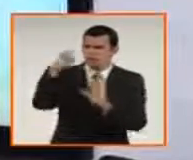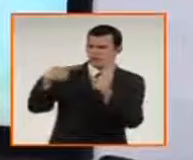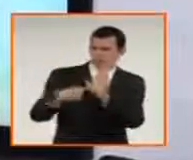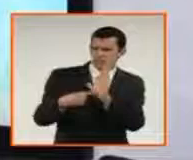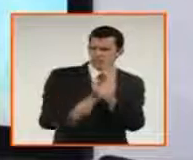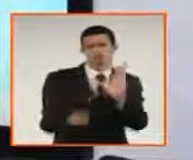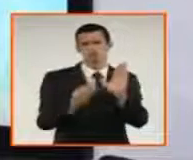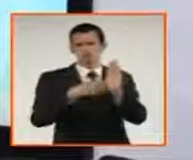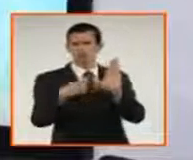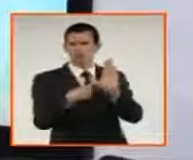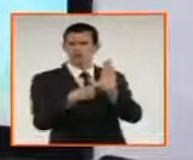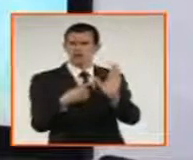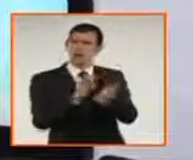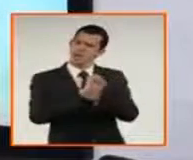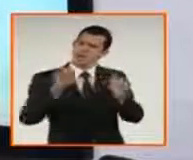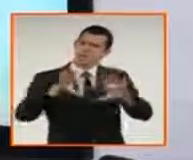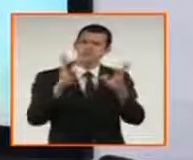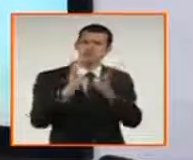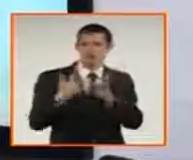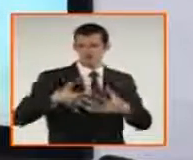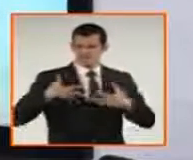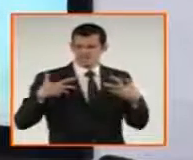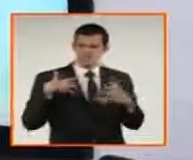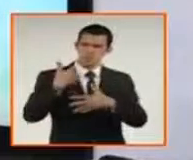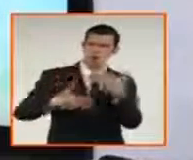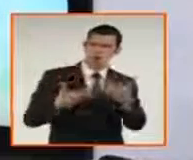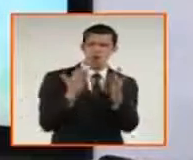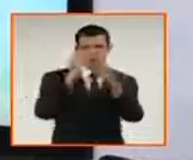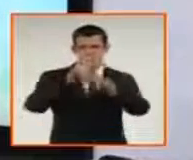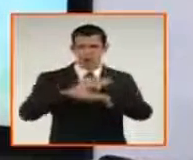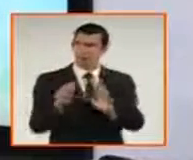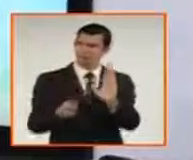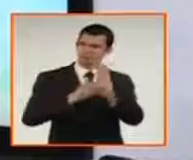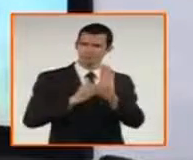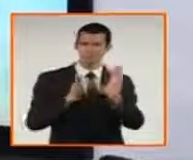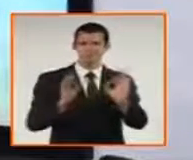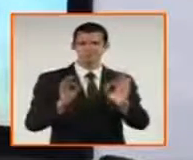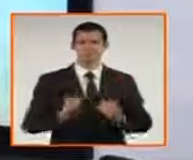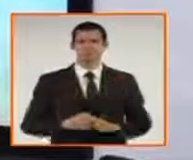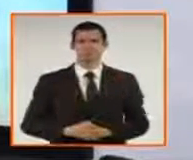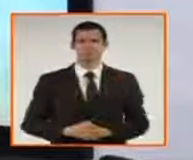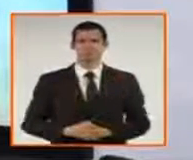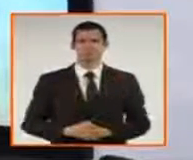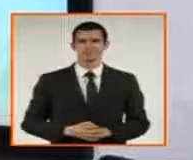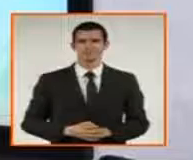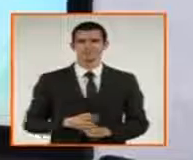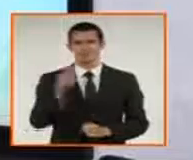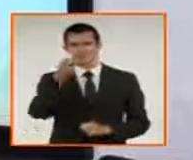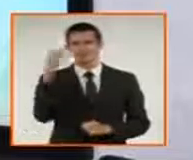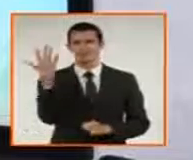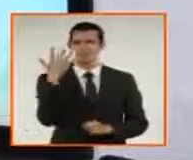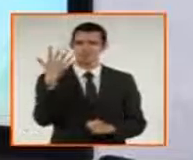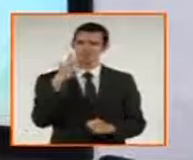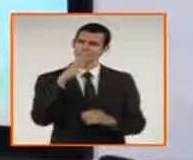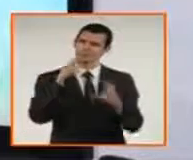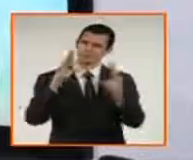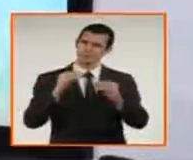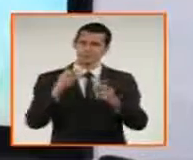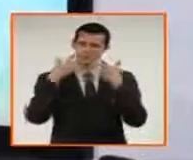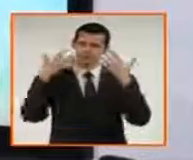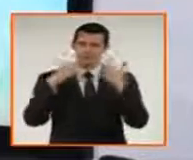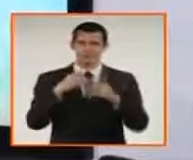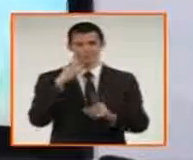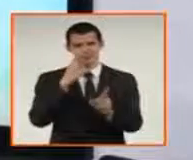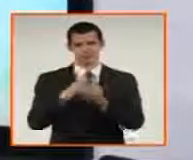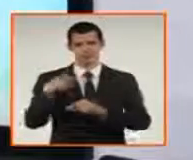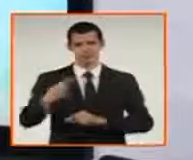de violencias. Un código para todas las familias. Y hasta aquel tiempo, les deseo que pasen un día muy feliz